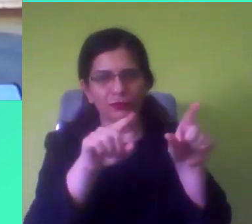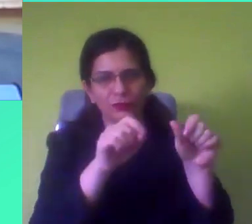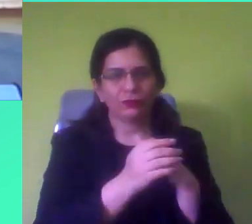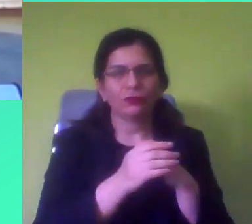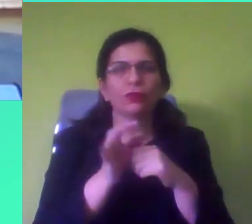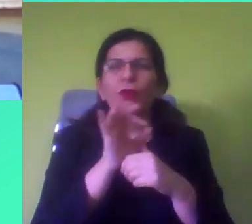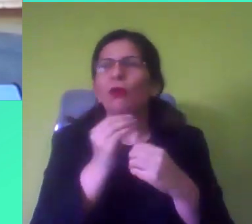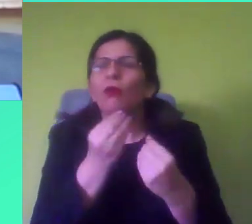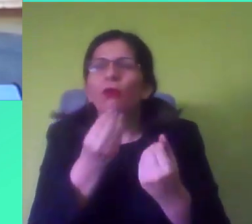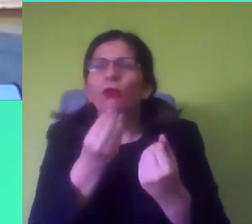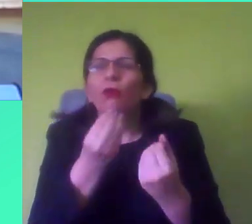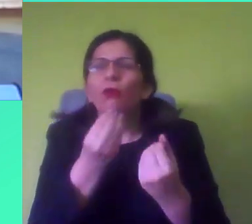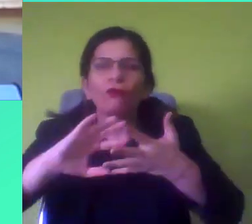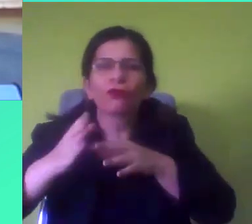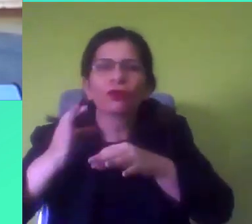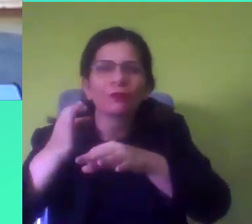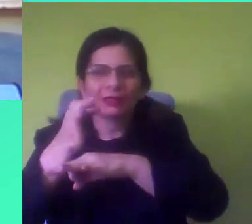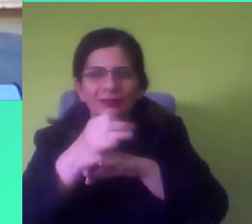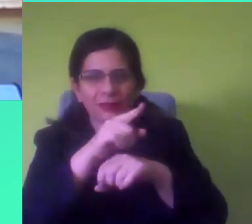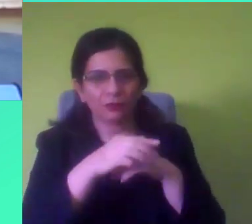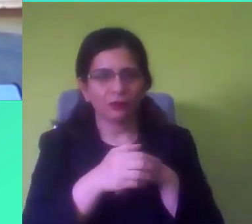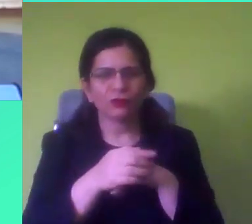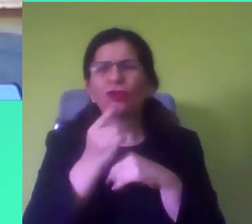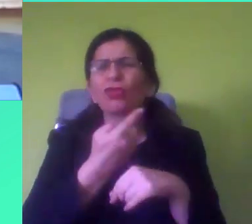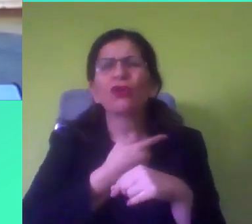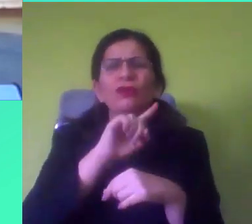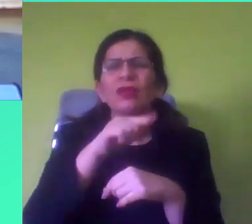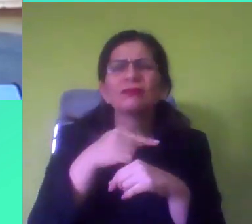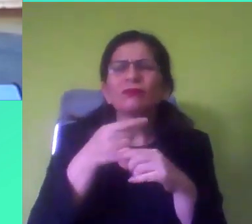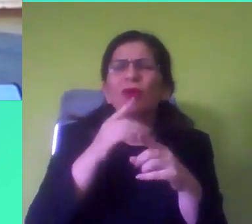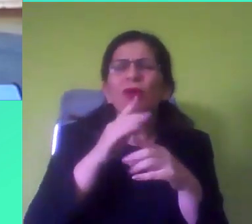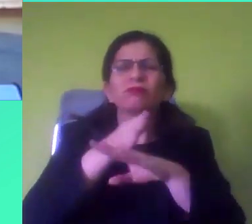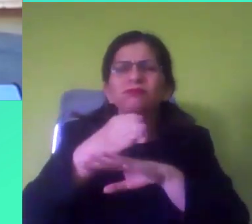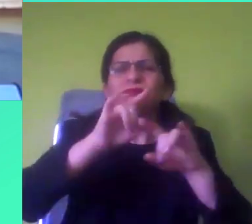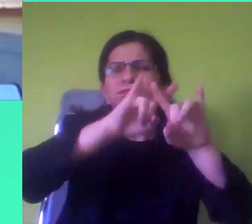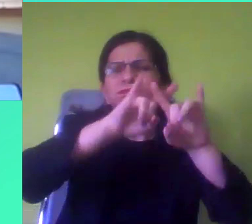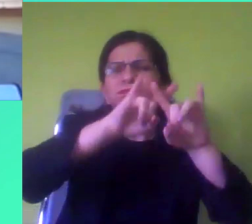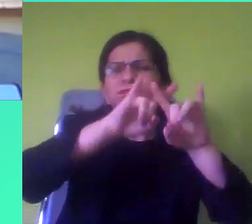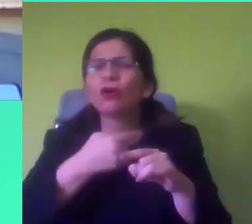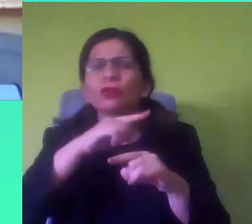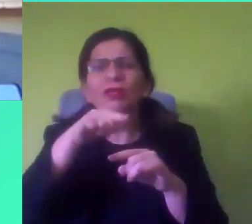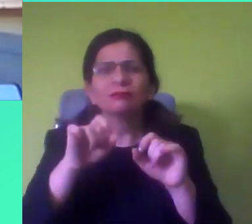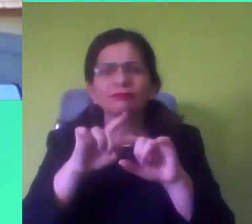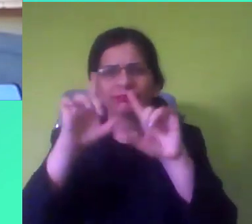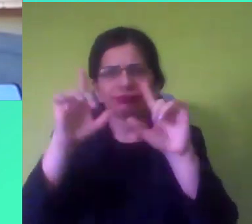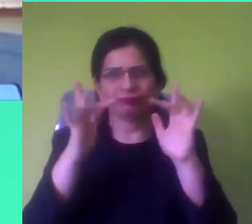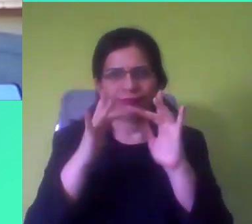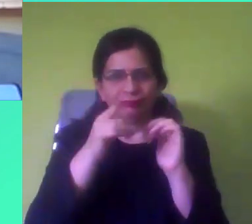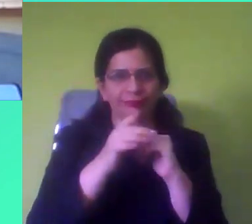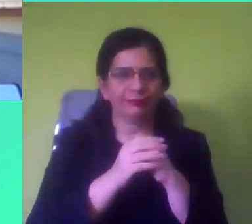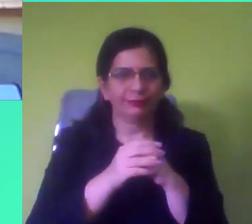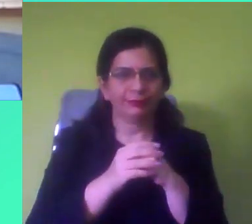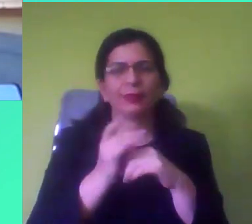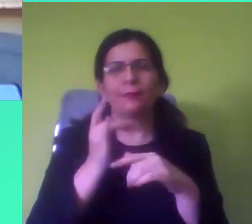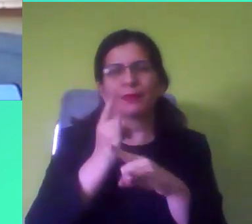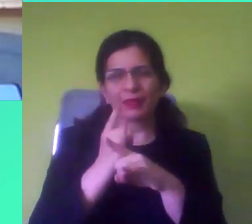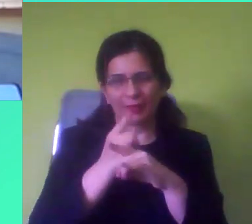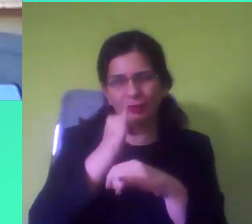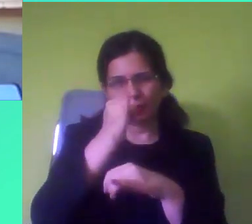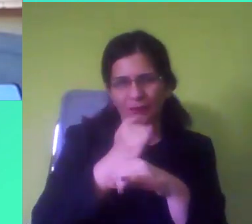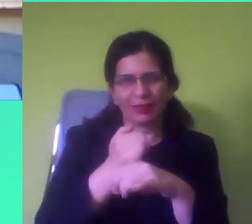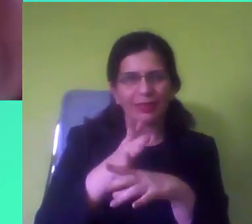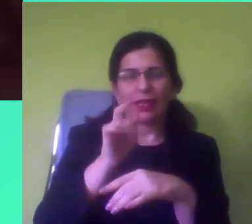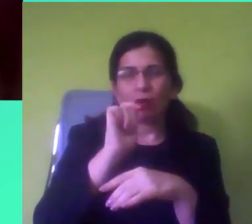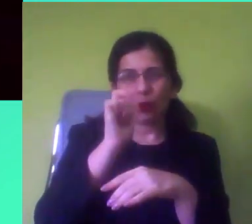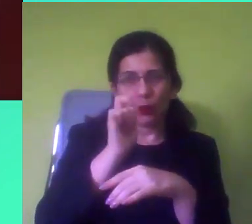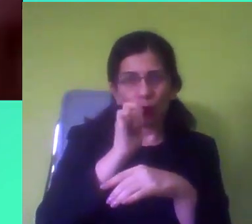cuáles son los recursos que tienen. Para acceder a la página del Inventario Nacional de Glaciares, de vuelta partimos desde Google, no le vamos a dar